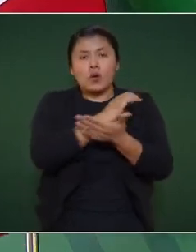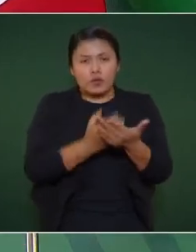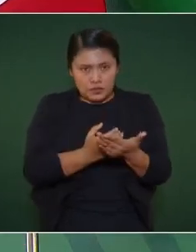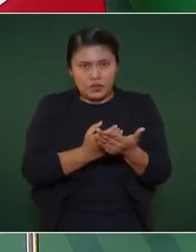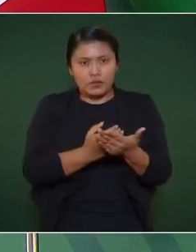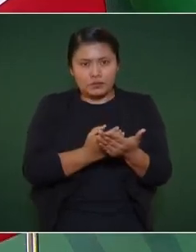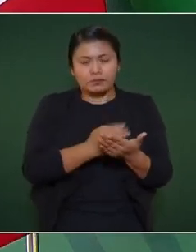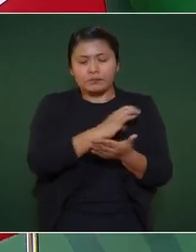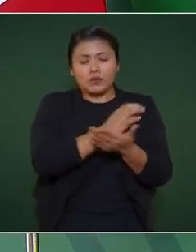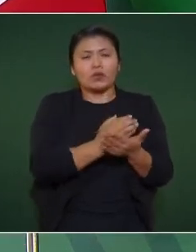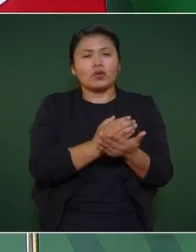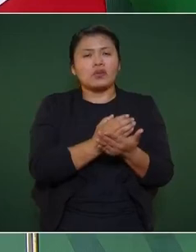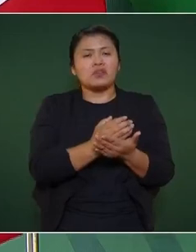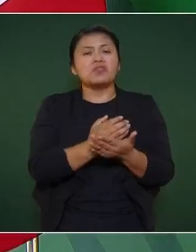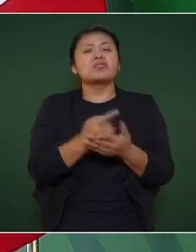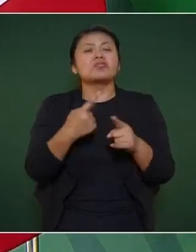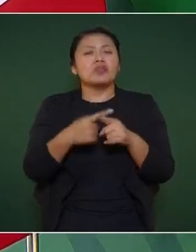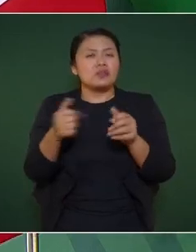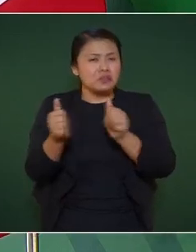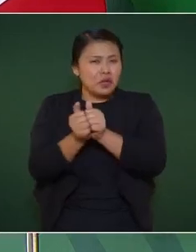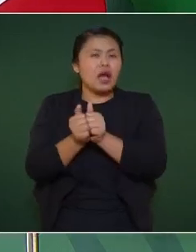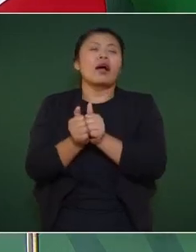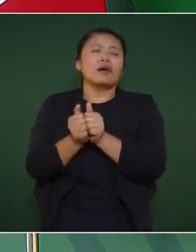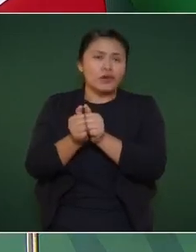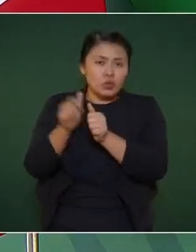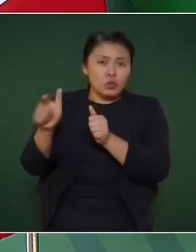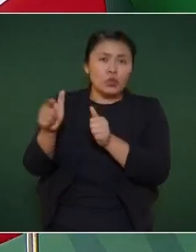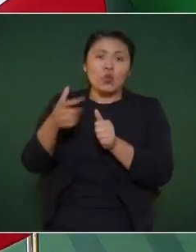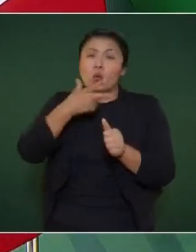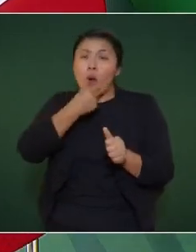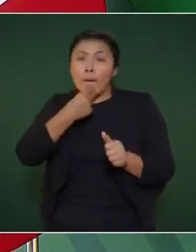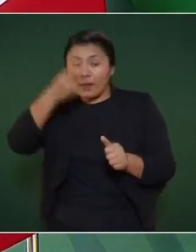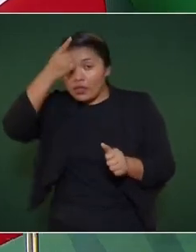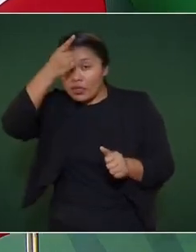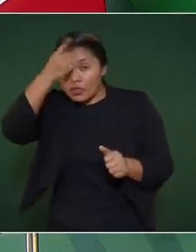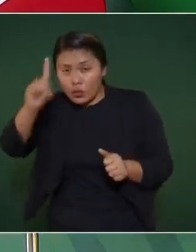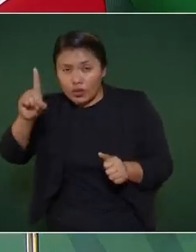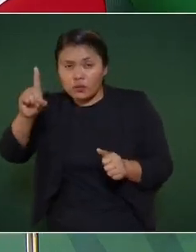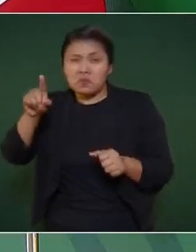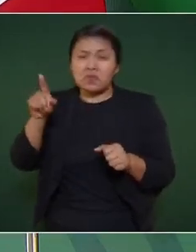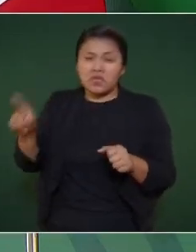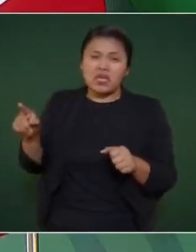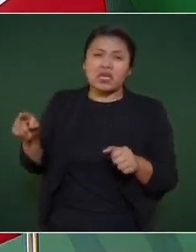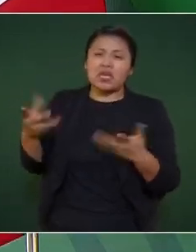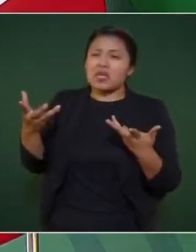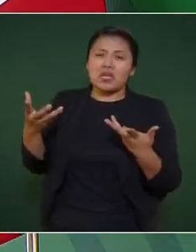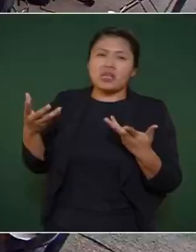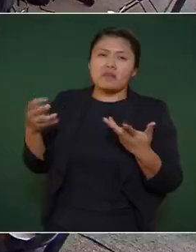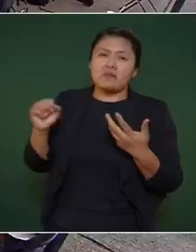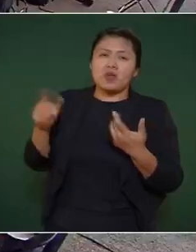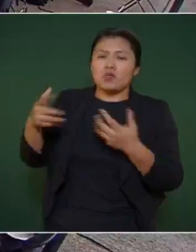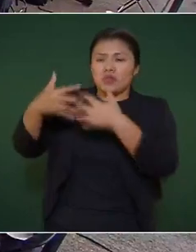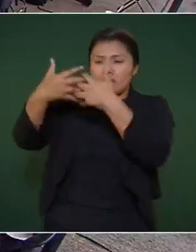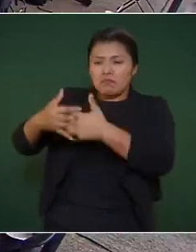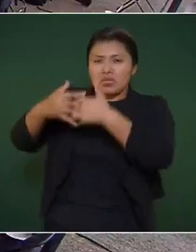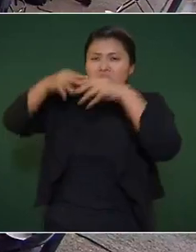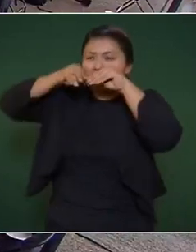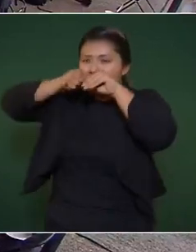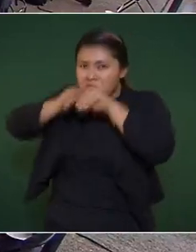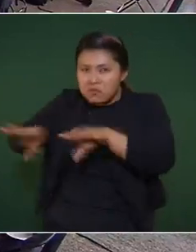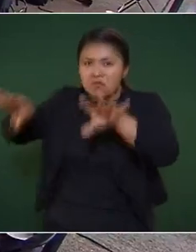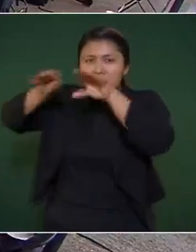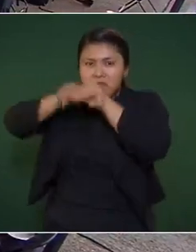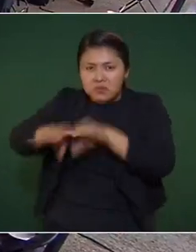medio de comunicación, del Financiero. Entonces, la parte que corresponde a que